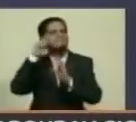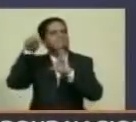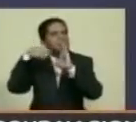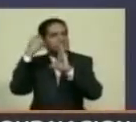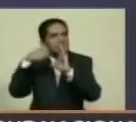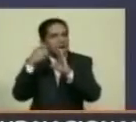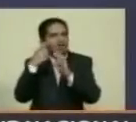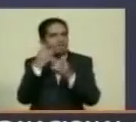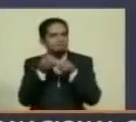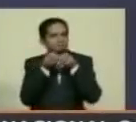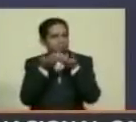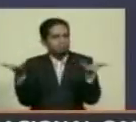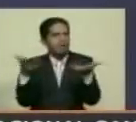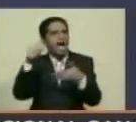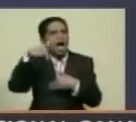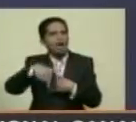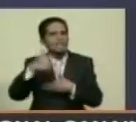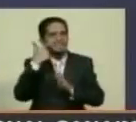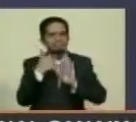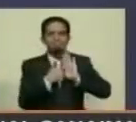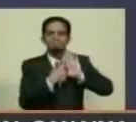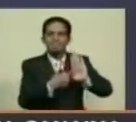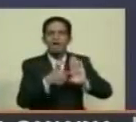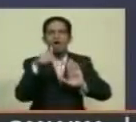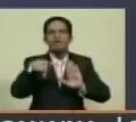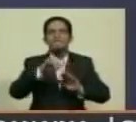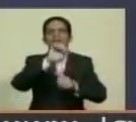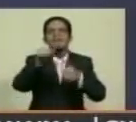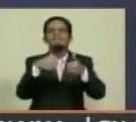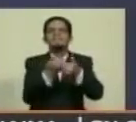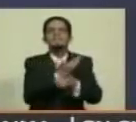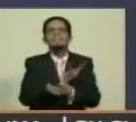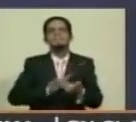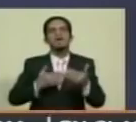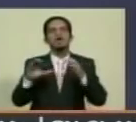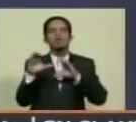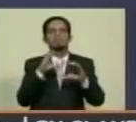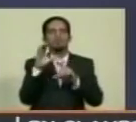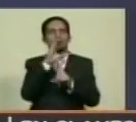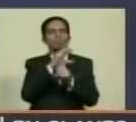que ha dado a conocer y que ha evidenciado el día de hoy el vicepresidente de Comunicación